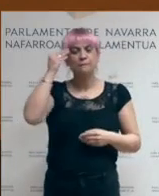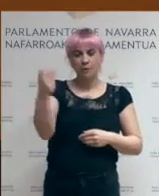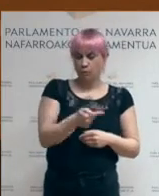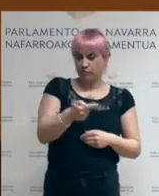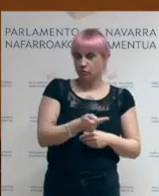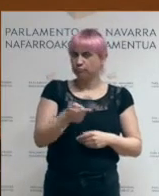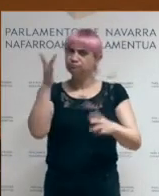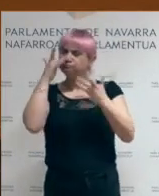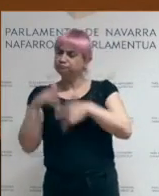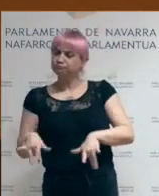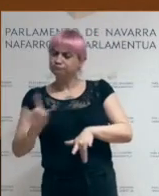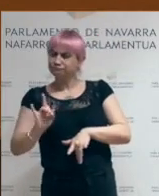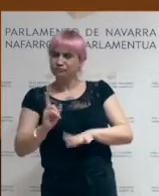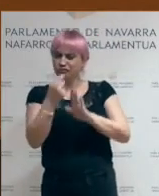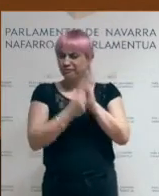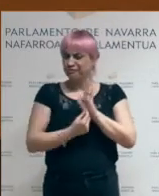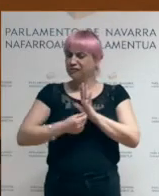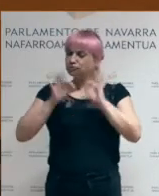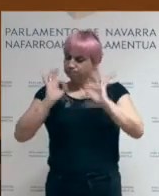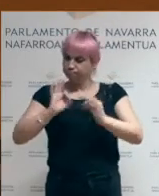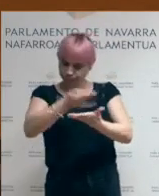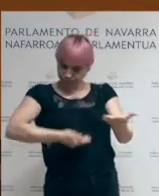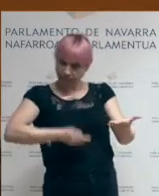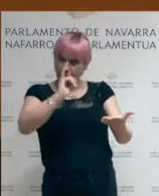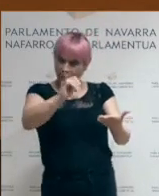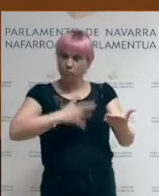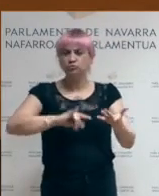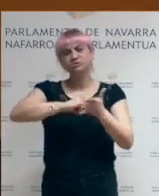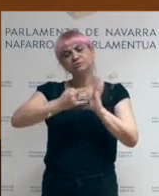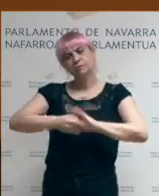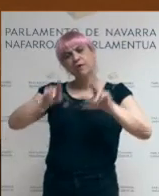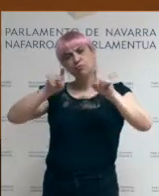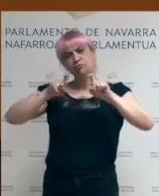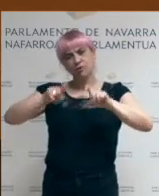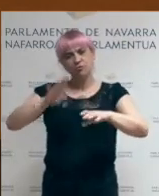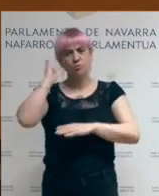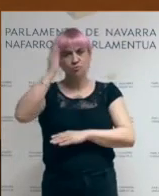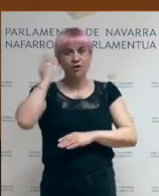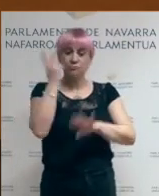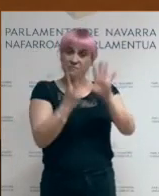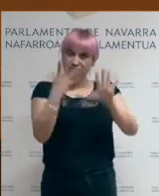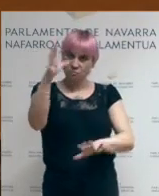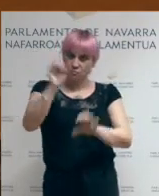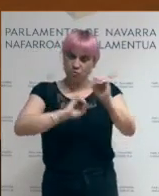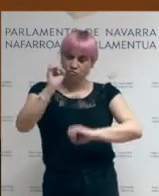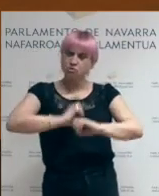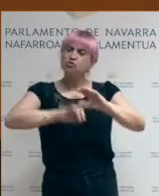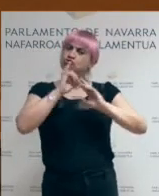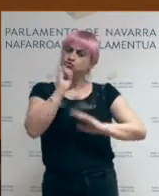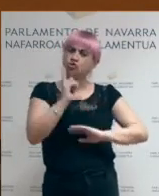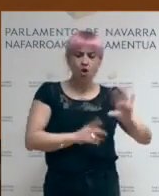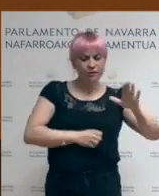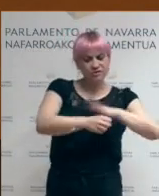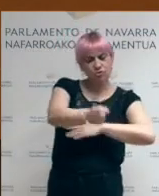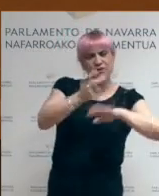nunca desde la objetividad del dato, porque nada se dice que hay un modelo en el sistema educativo navarro que, teniendo el 25% del alumnado, solo escolariza al 7% del